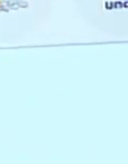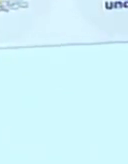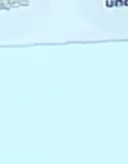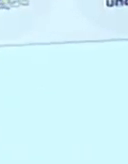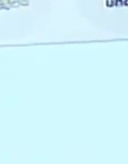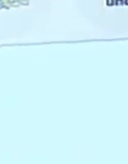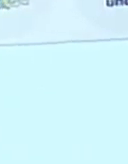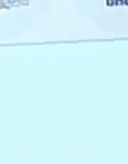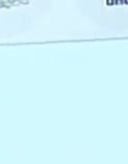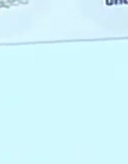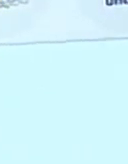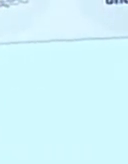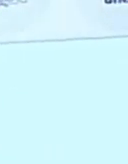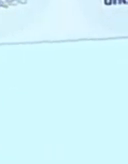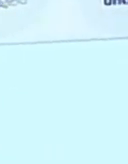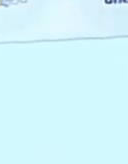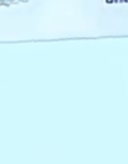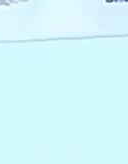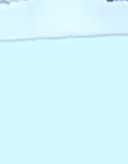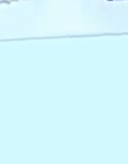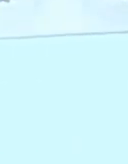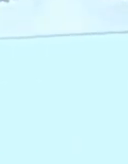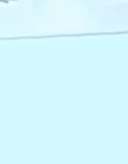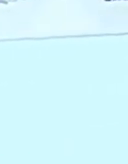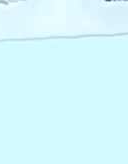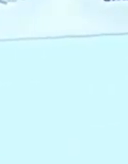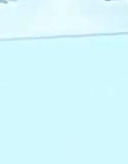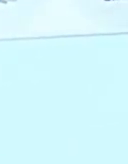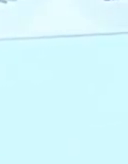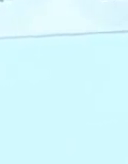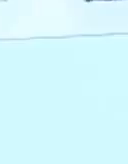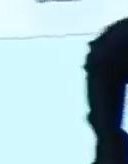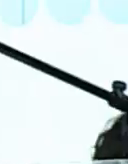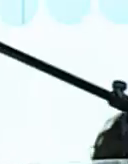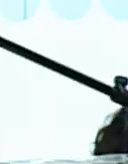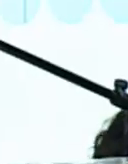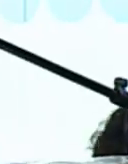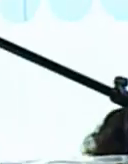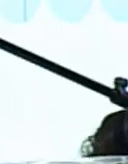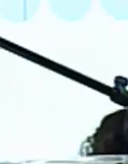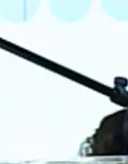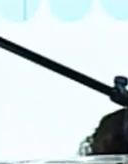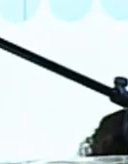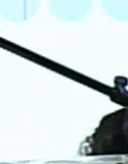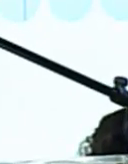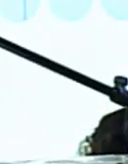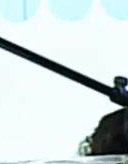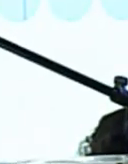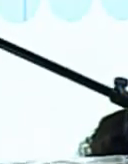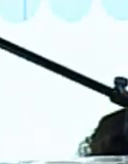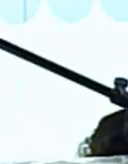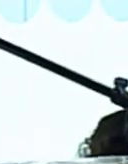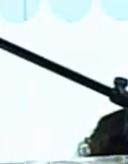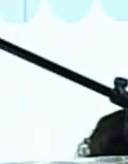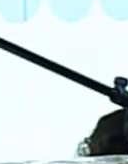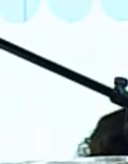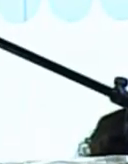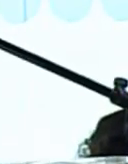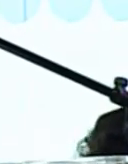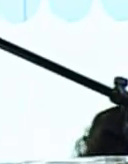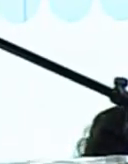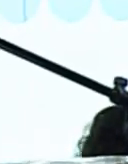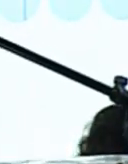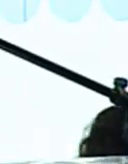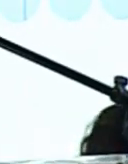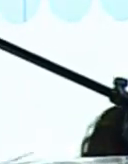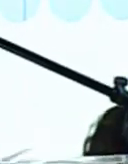Agradecemos la presencia de la maestra Lourdes Morales, directora de la Red por la Rendición de Cuentas del Centro de Investigación y Docencia